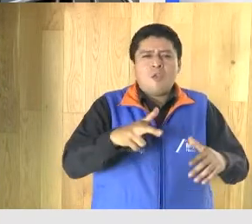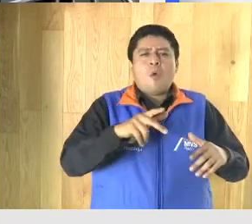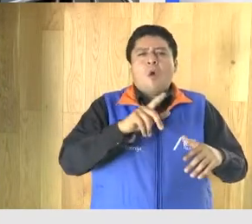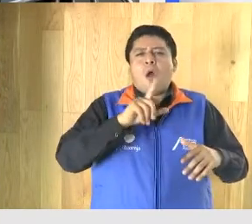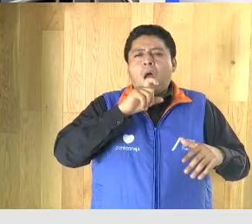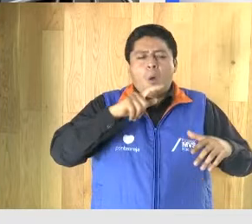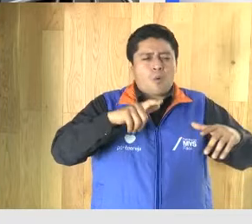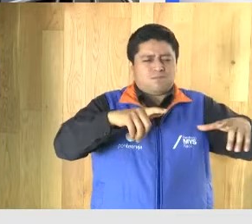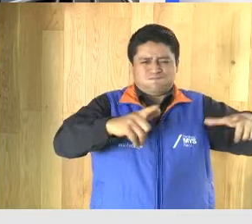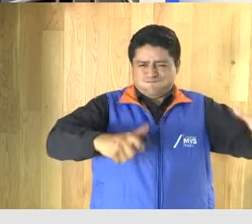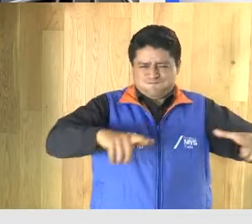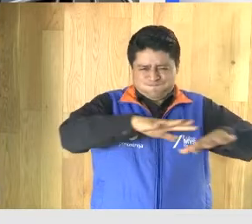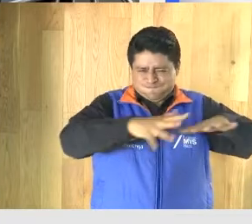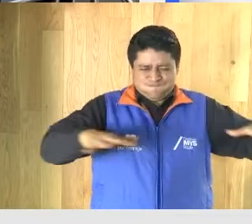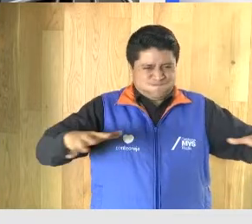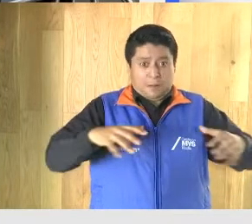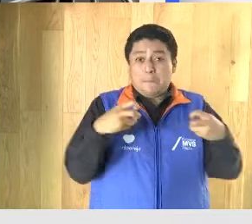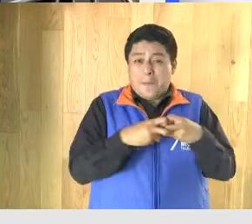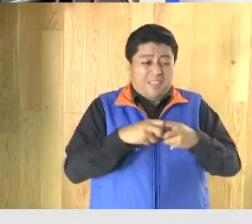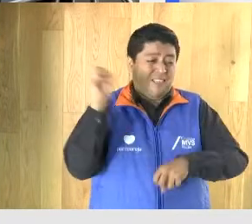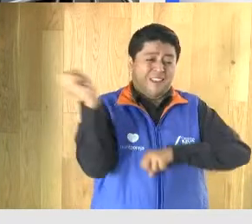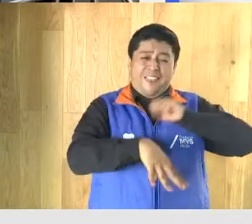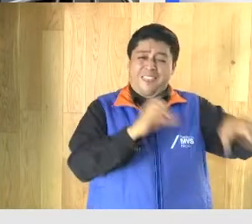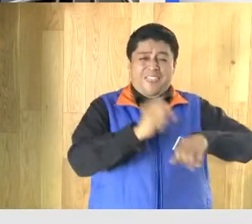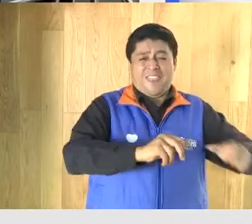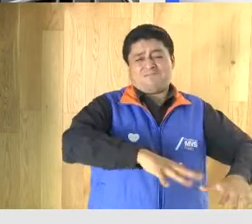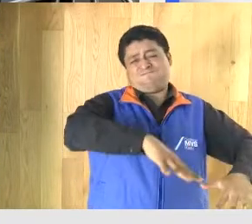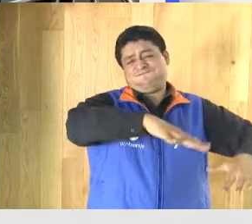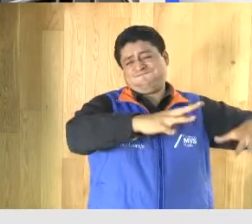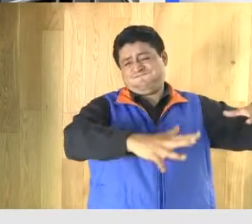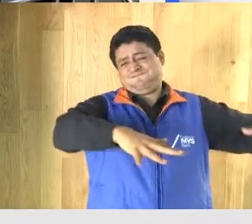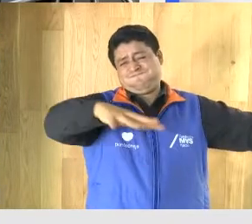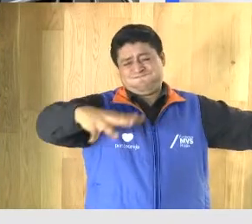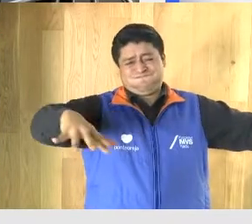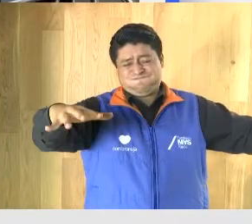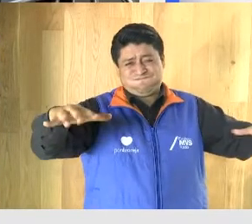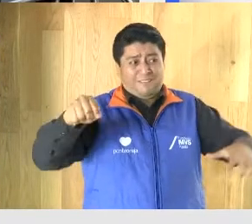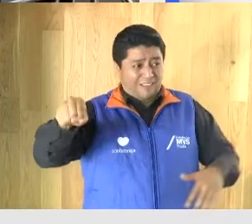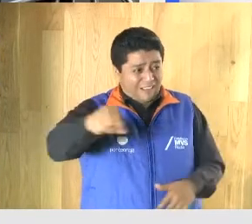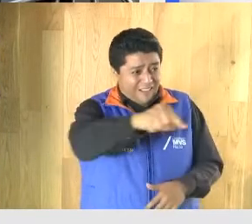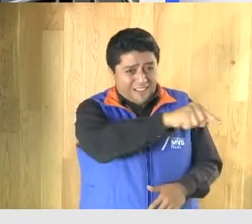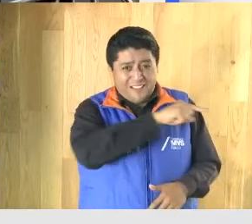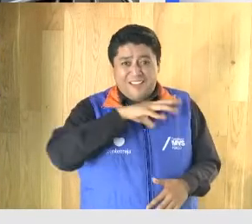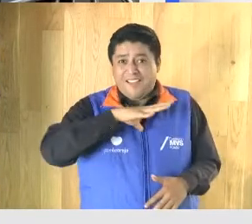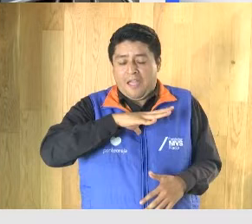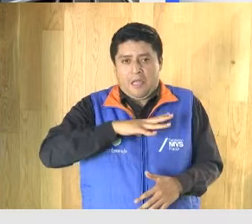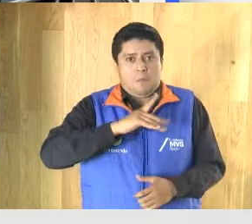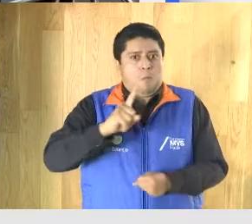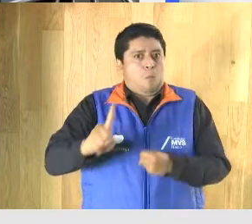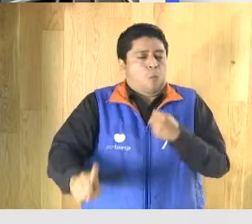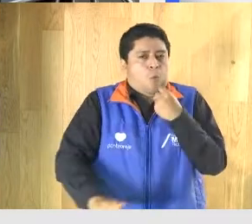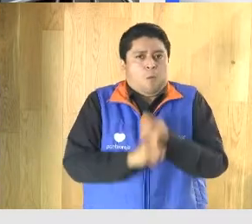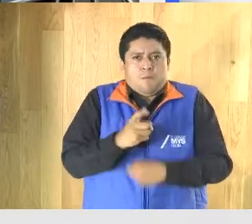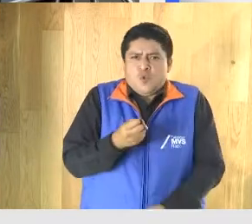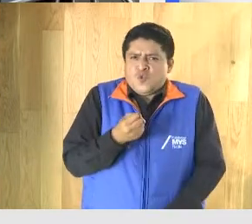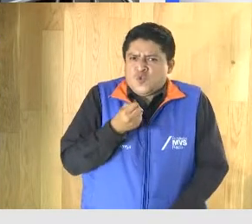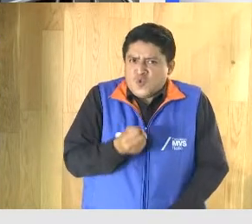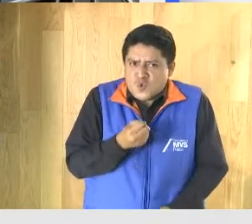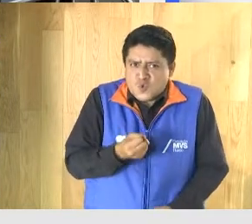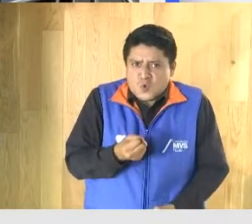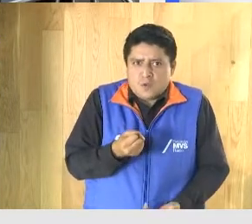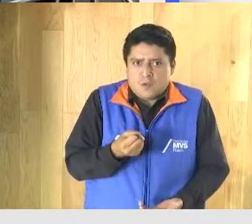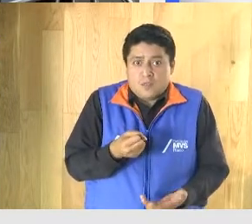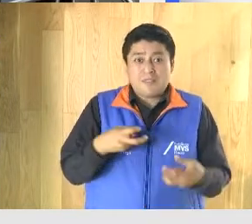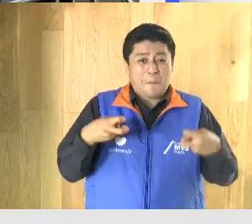con plásticos, y estamos hablando que es un problema ya desde los años 80, ¿no? Y cómo todos estos